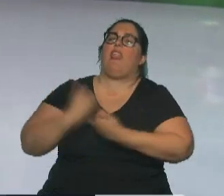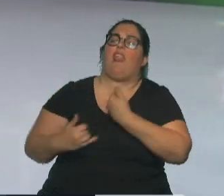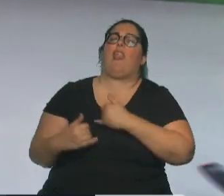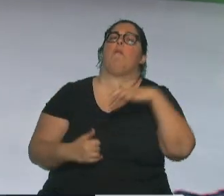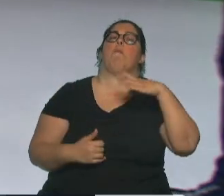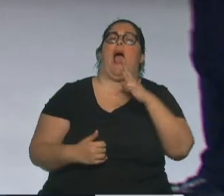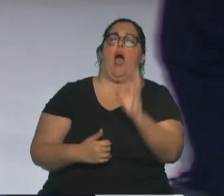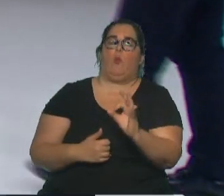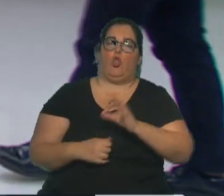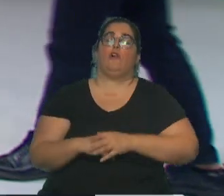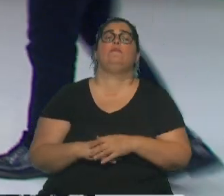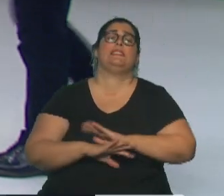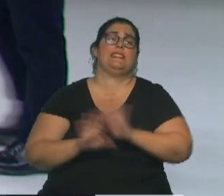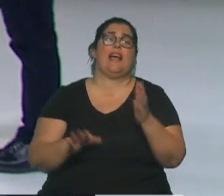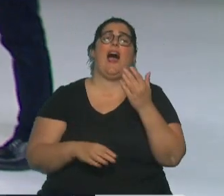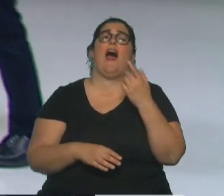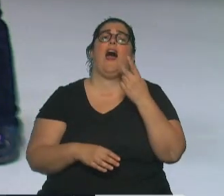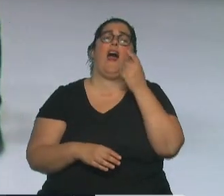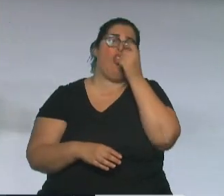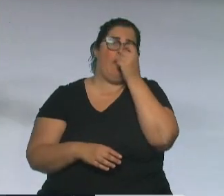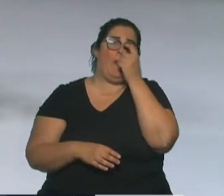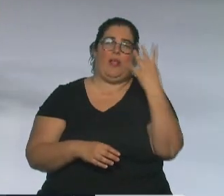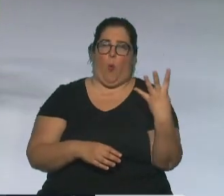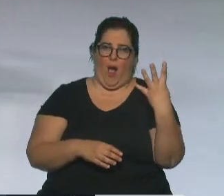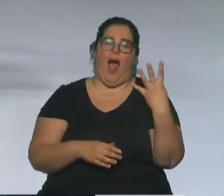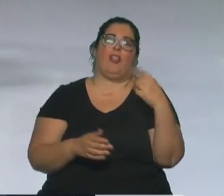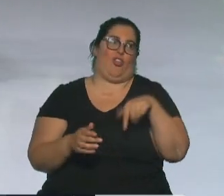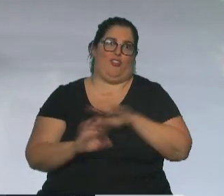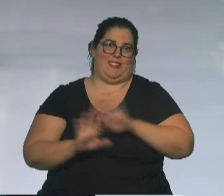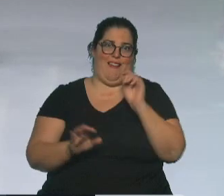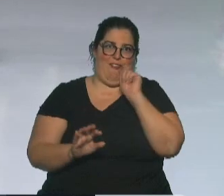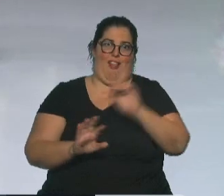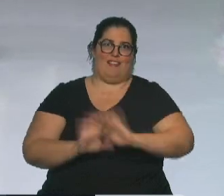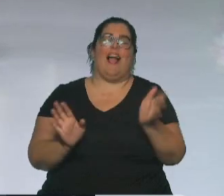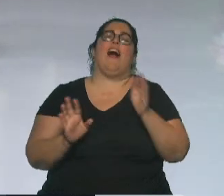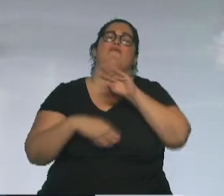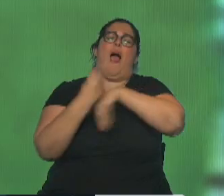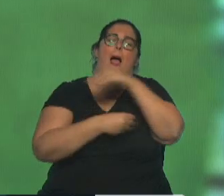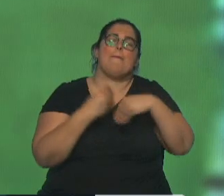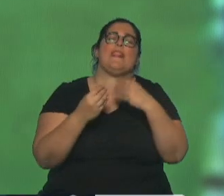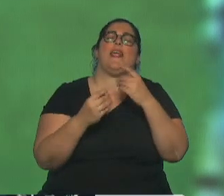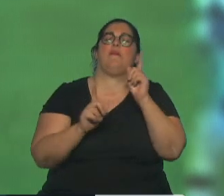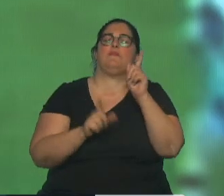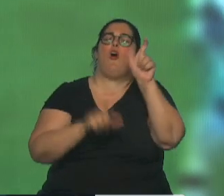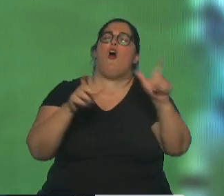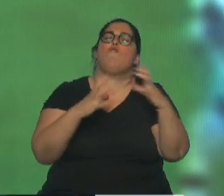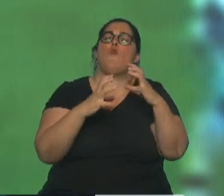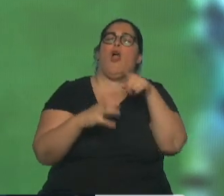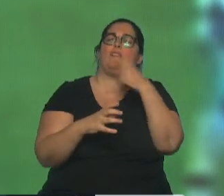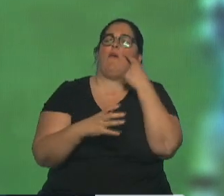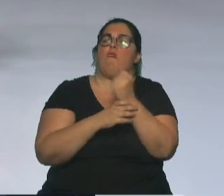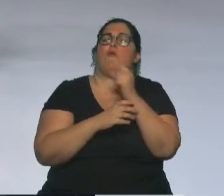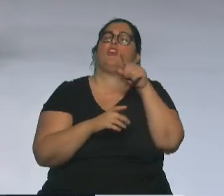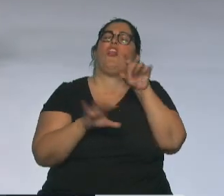Bueno, llegó el 2024, por supuesto que todos en familia, estuvieron así los futbolistas de la Escaloneta,